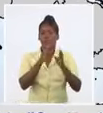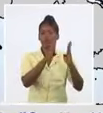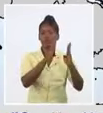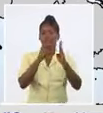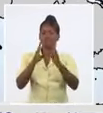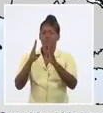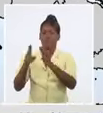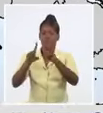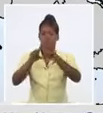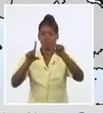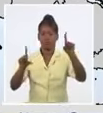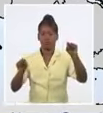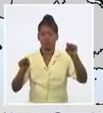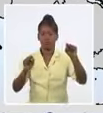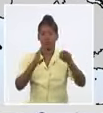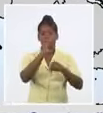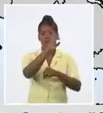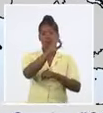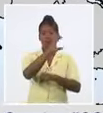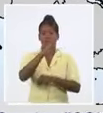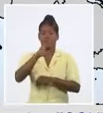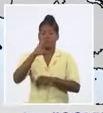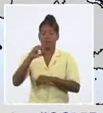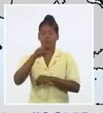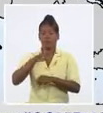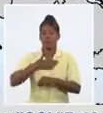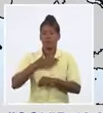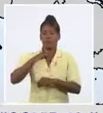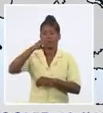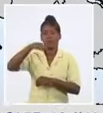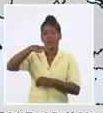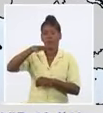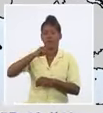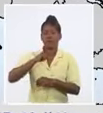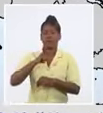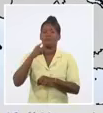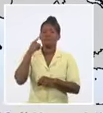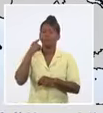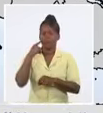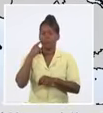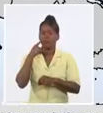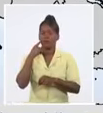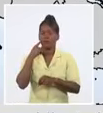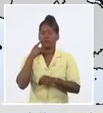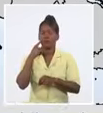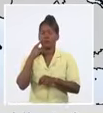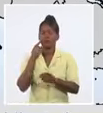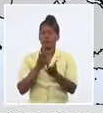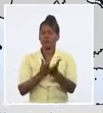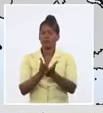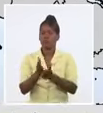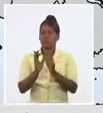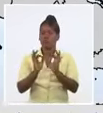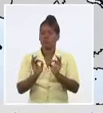se detallará más. Pinar del Río todavía con una situación muy compleja,